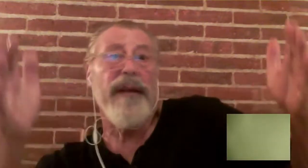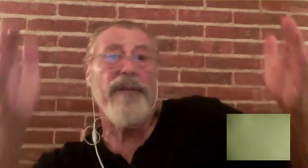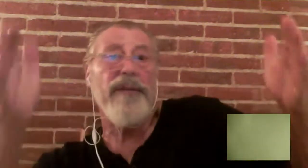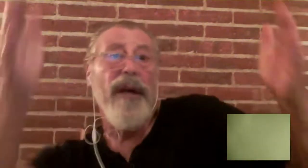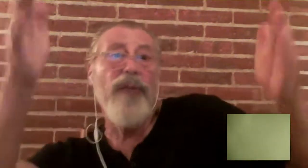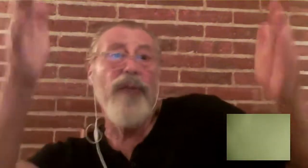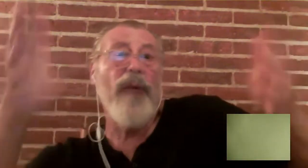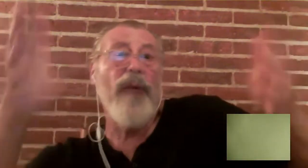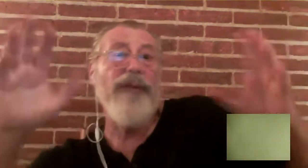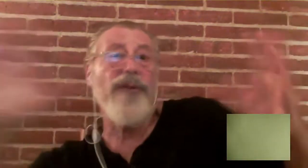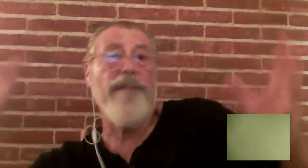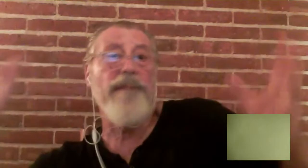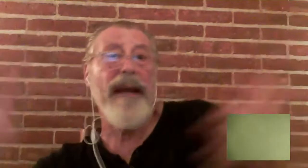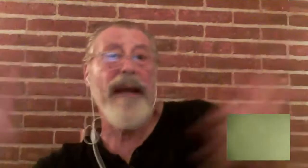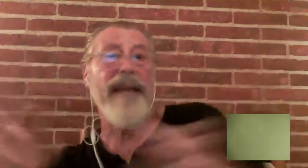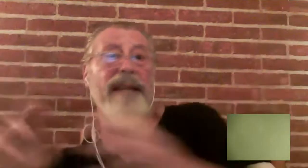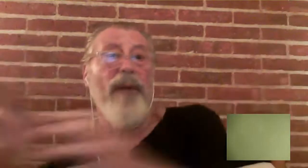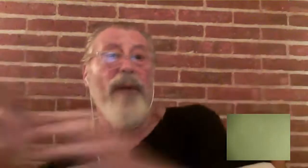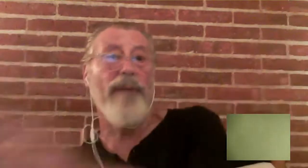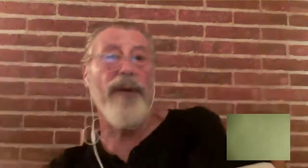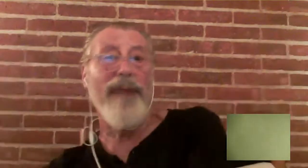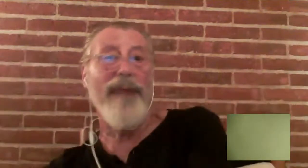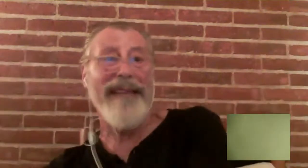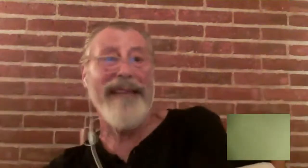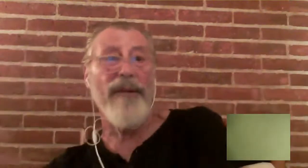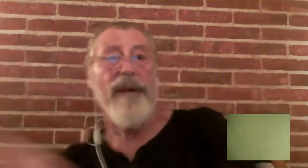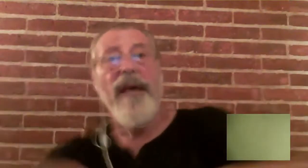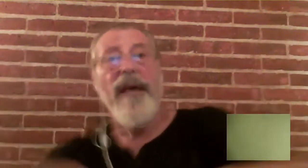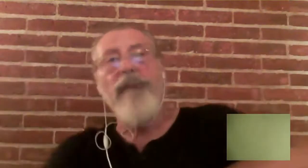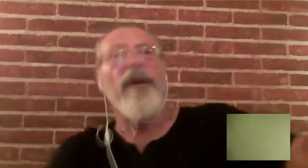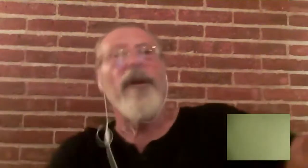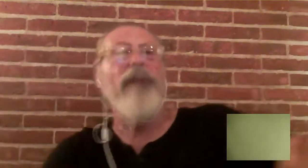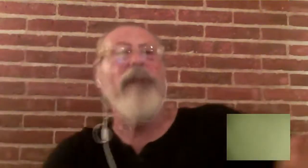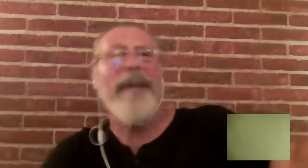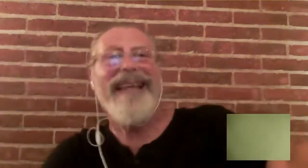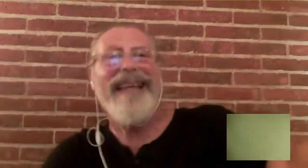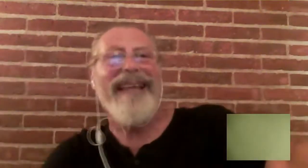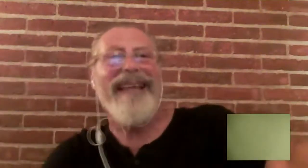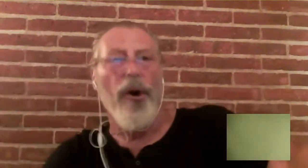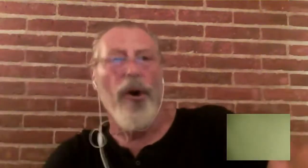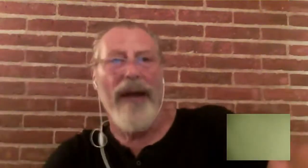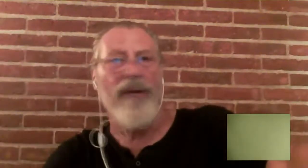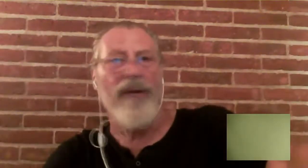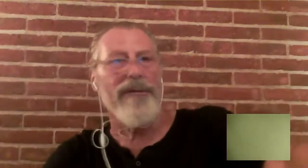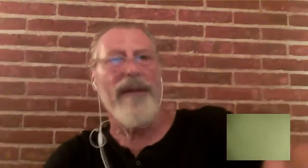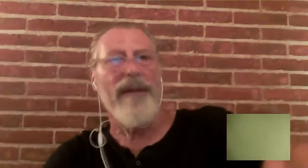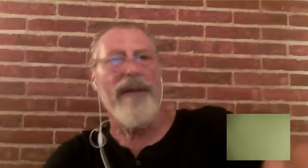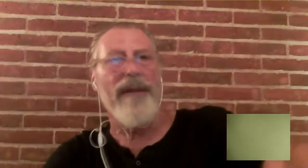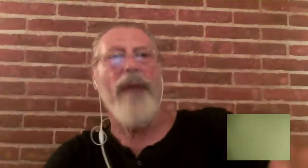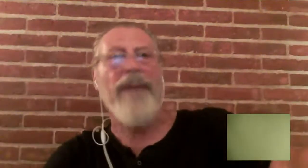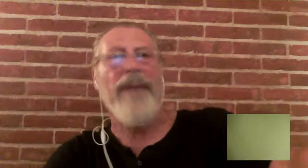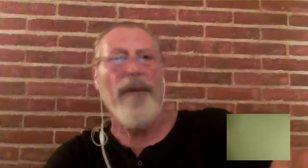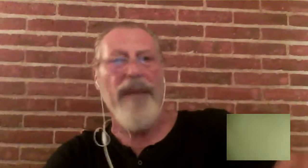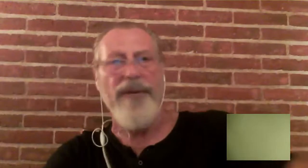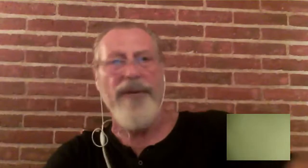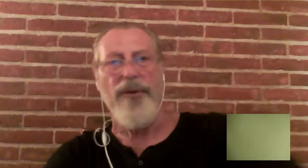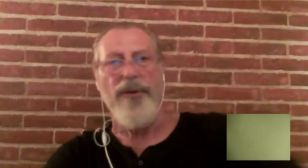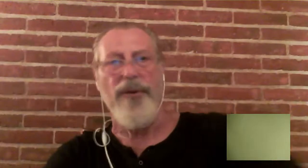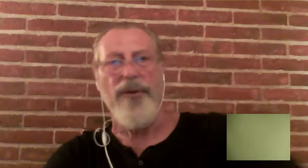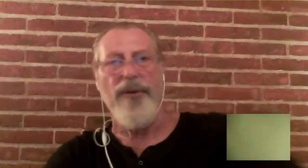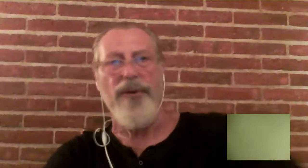saben, es un rancho sin paredes en el cual poner un asador y poner una pileta de lona, lo que nosotros llamamos una